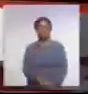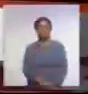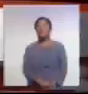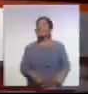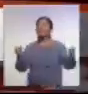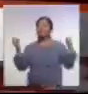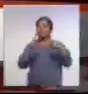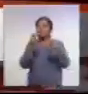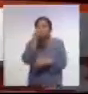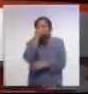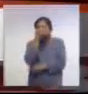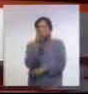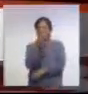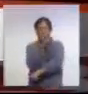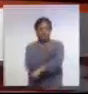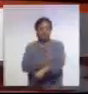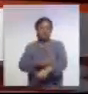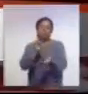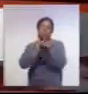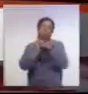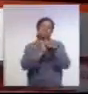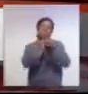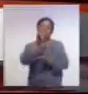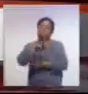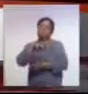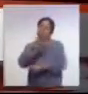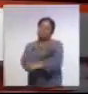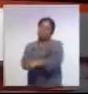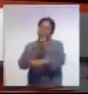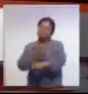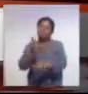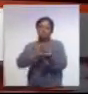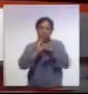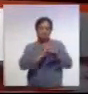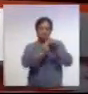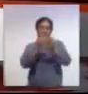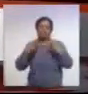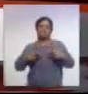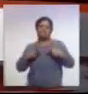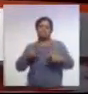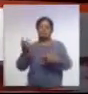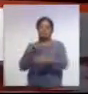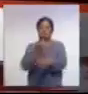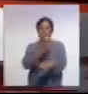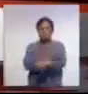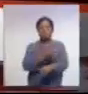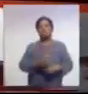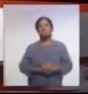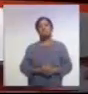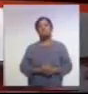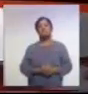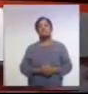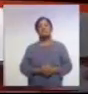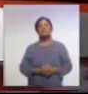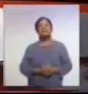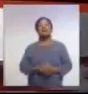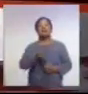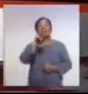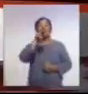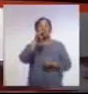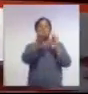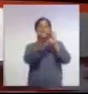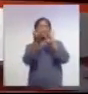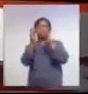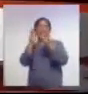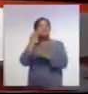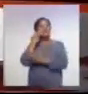ya son casi las 3 de la tarde. Muchas gracias de verdad por habernos acompañado. Gracias a la gente que también nos acompañó en la transmisión en vivo a